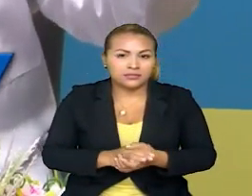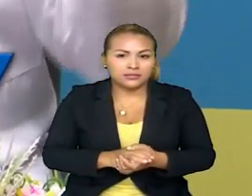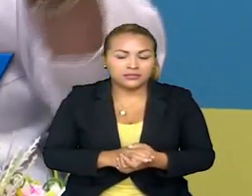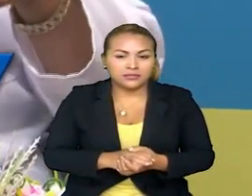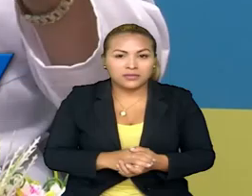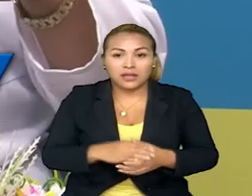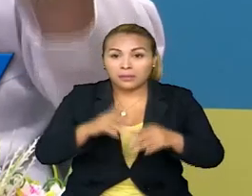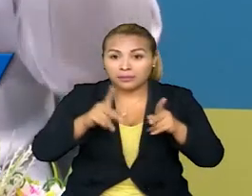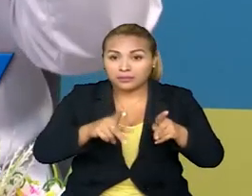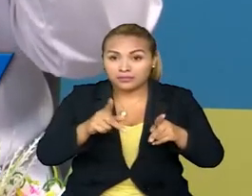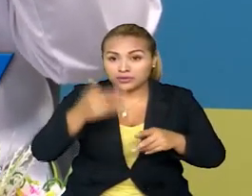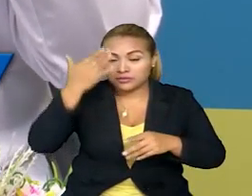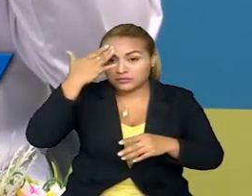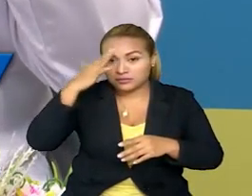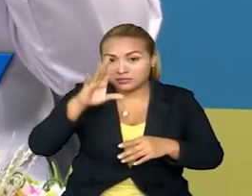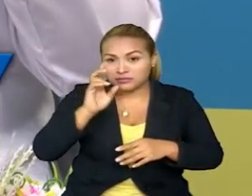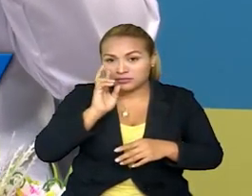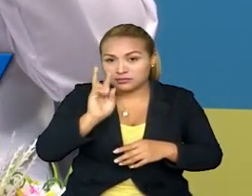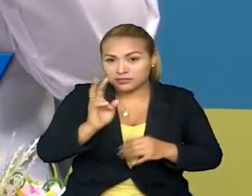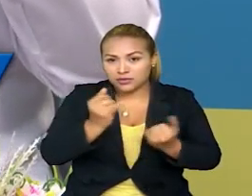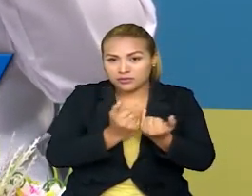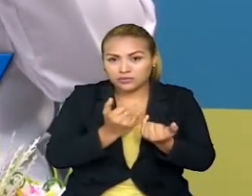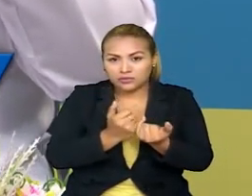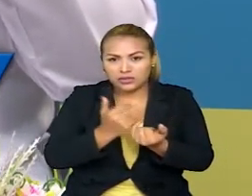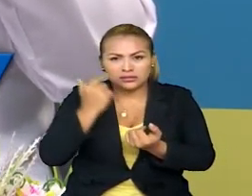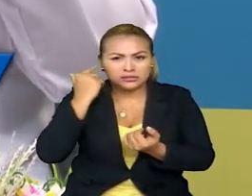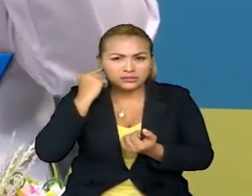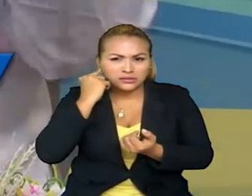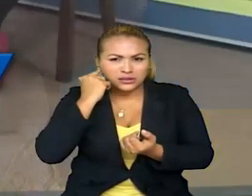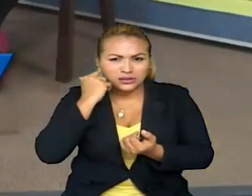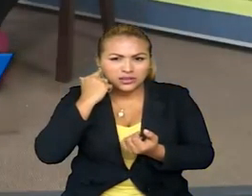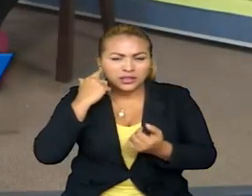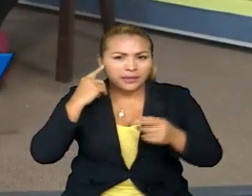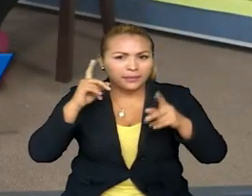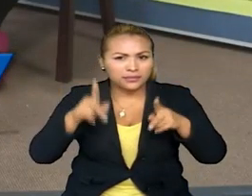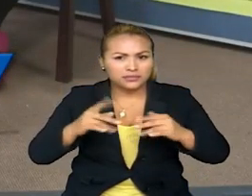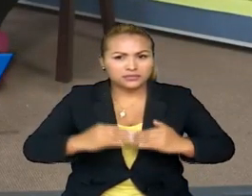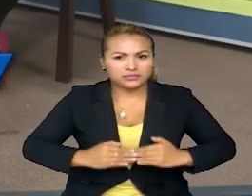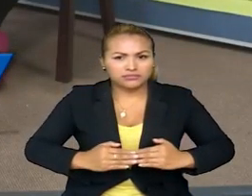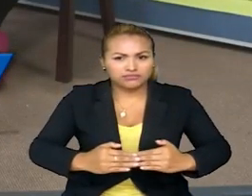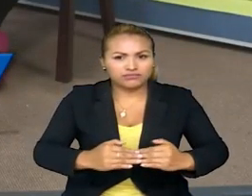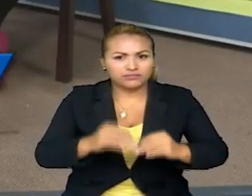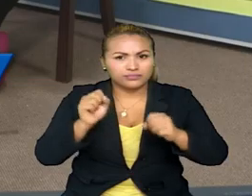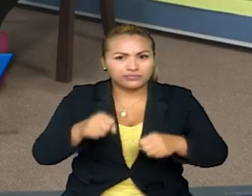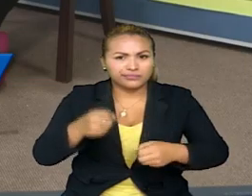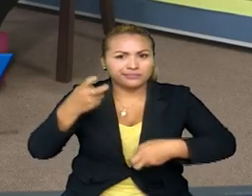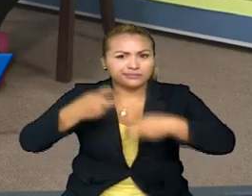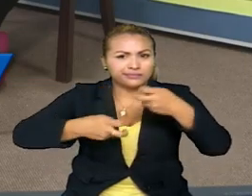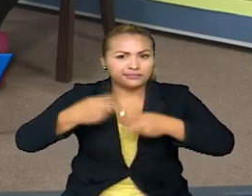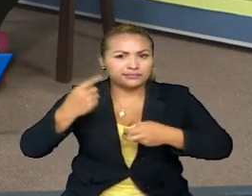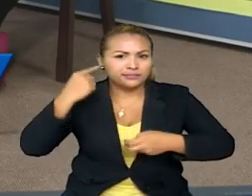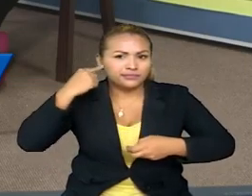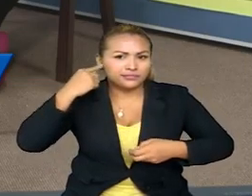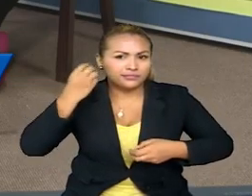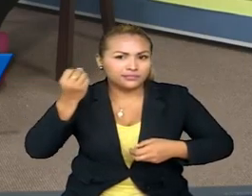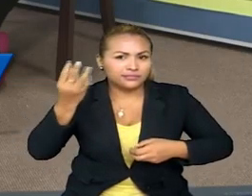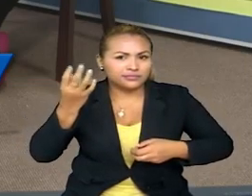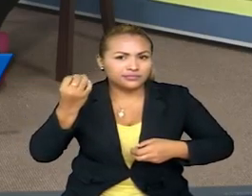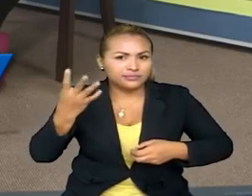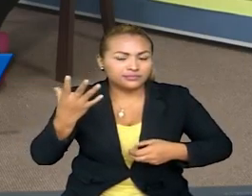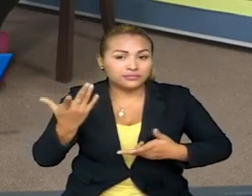se ha de identificar que el dolor de oído el silbido en una embarazada puede ser letal porque puedes como puede llevar a una convulsión en 12